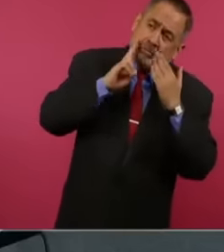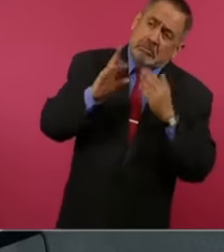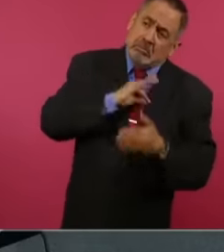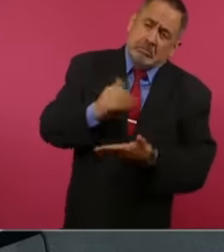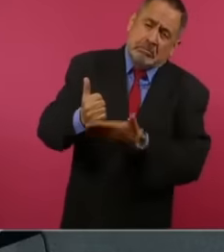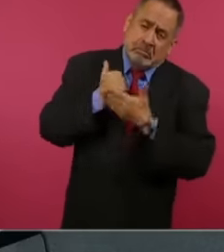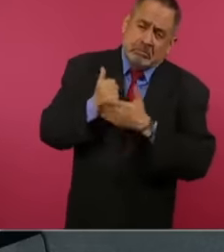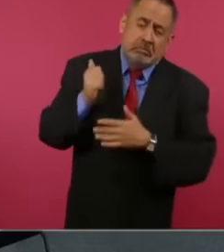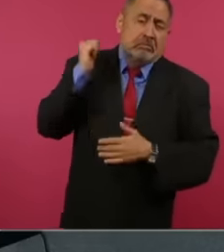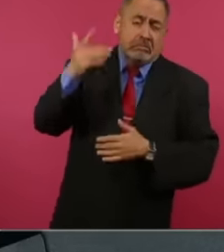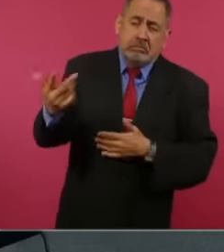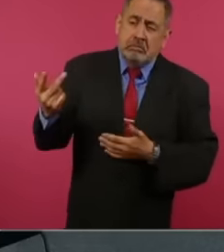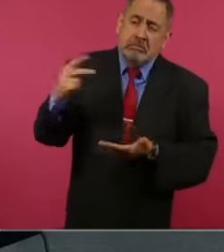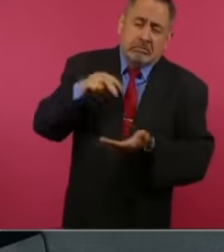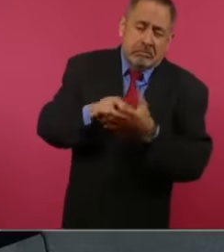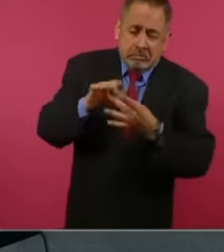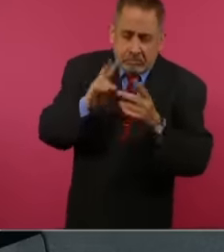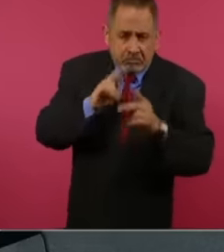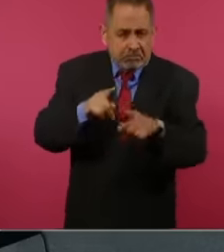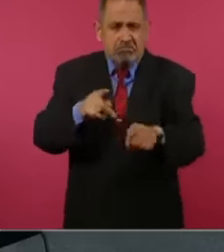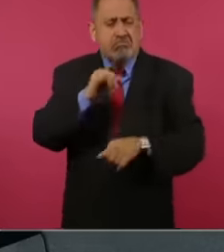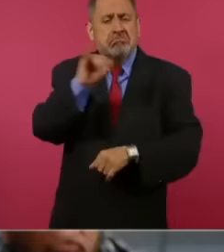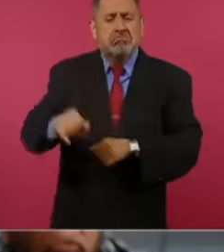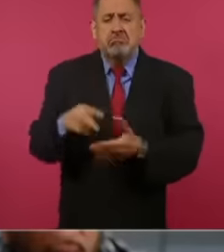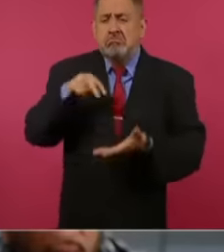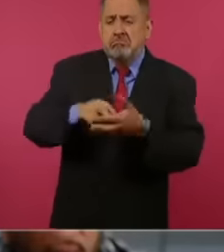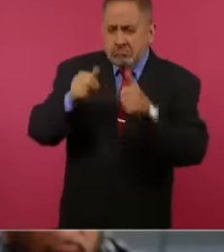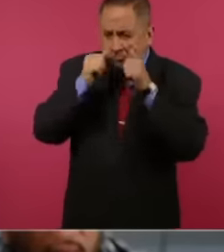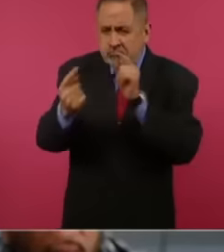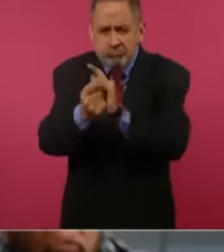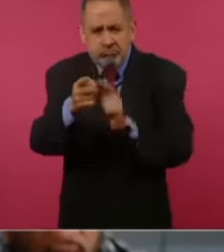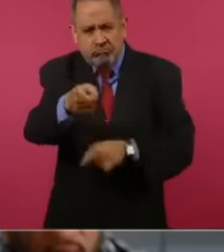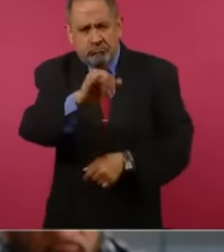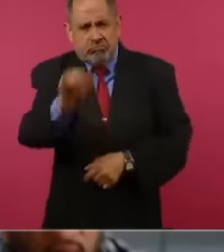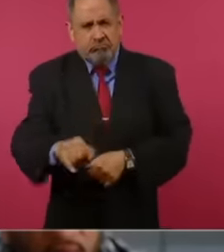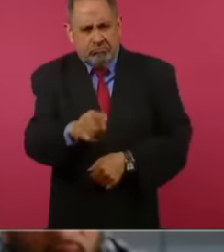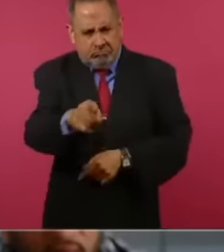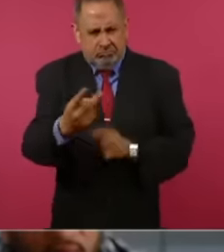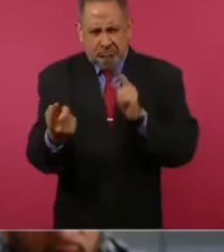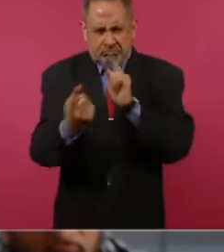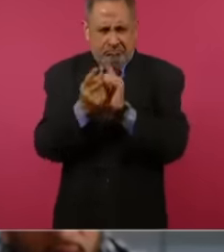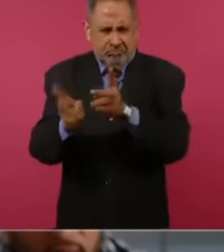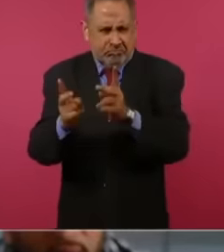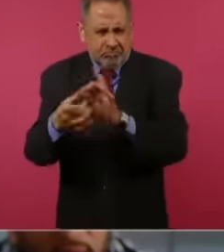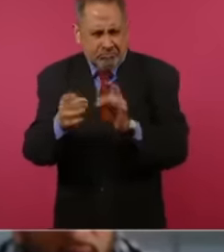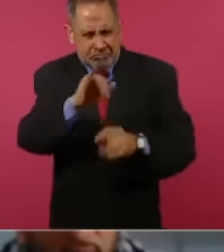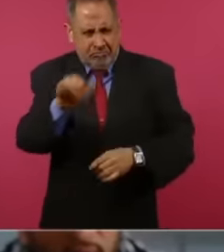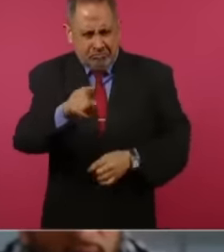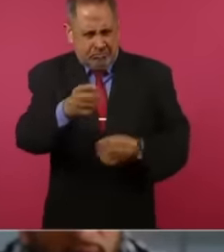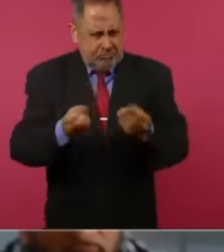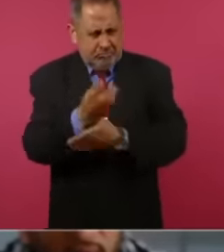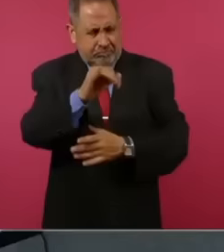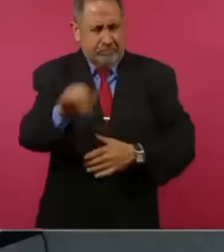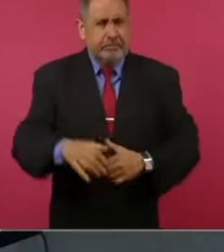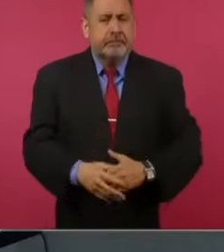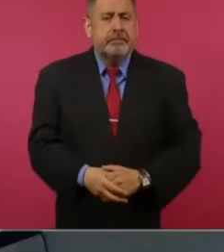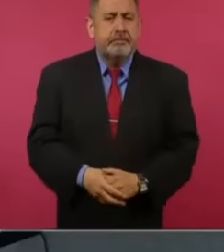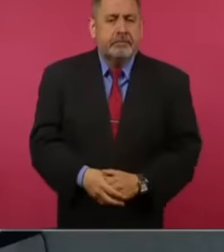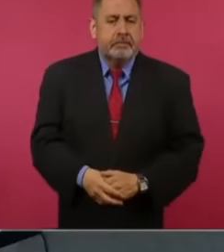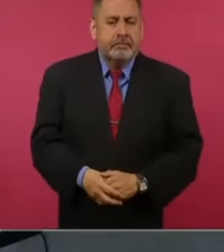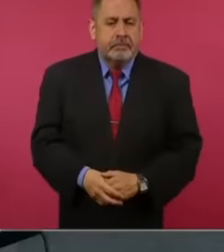usted de perdida se para. Pero usted no se para, ¿no? Allá afuera. ¿Con la gente se para usted cuando sale? Yo